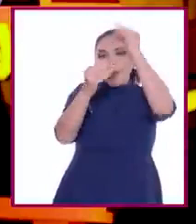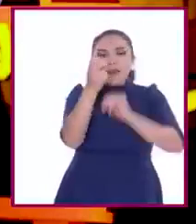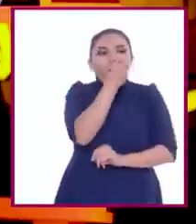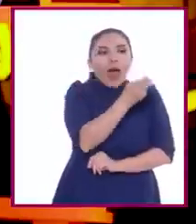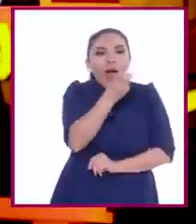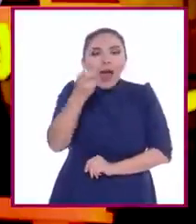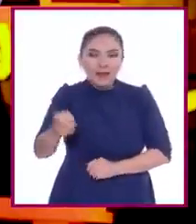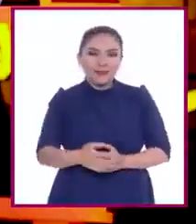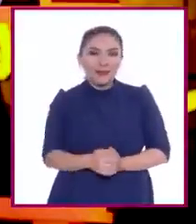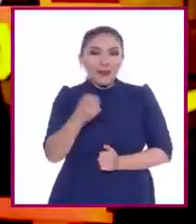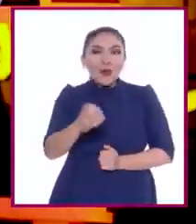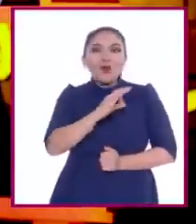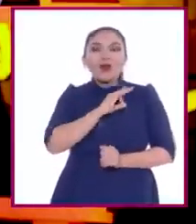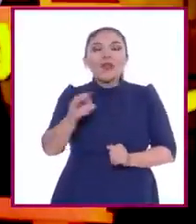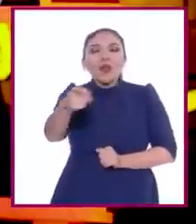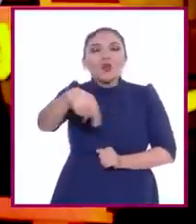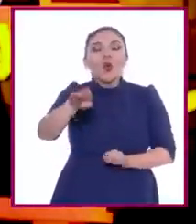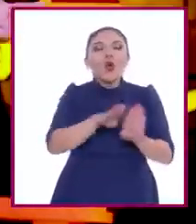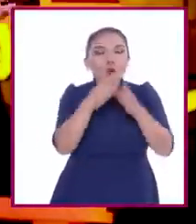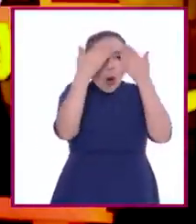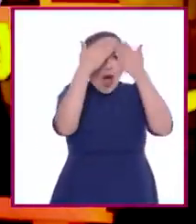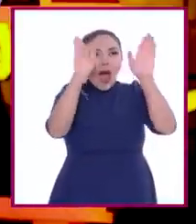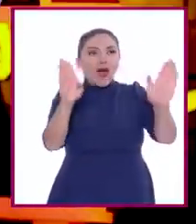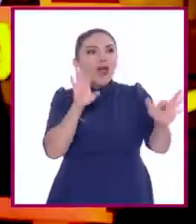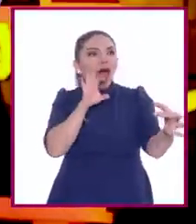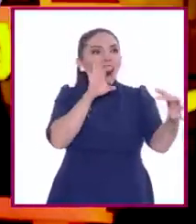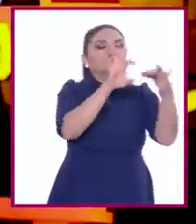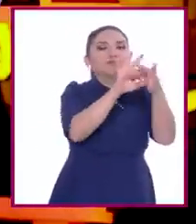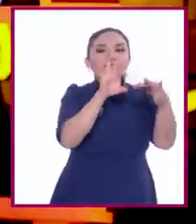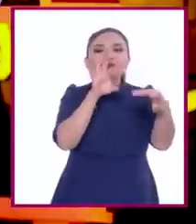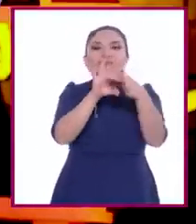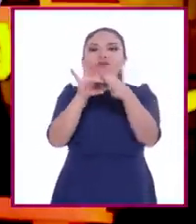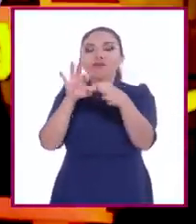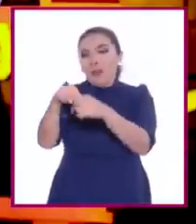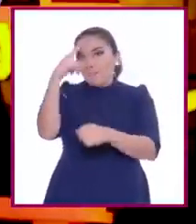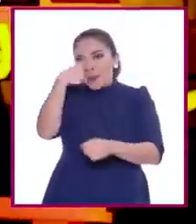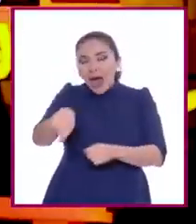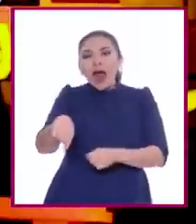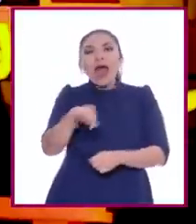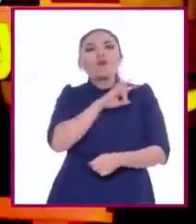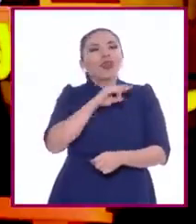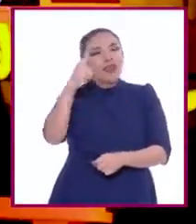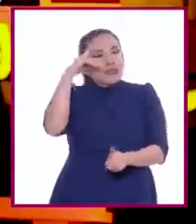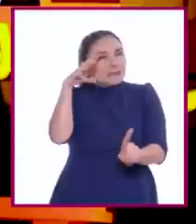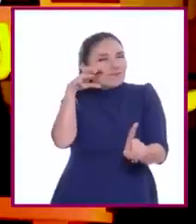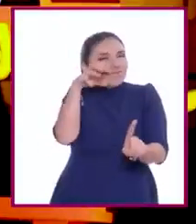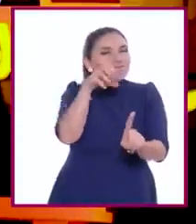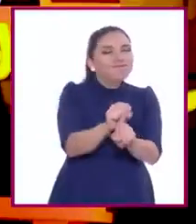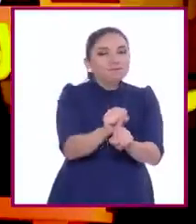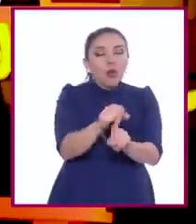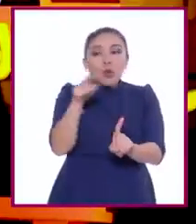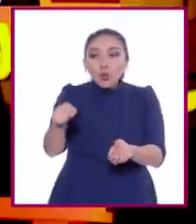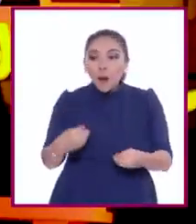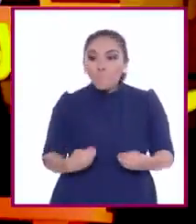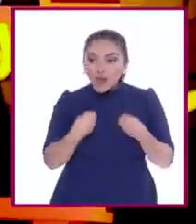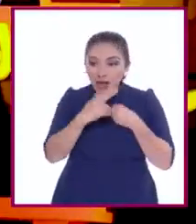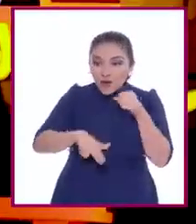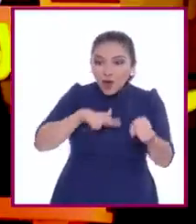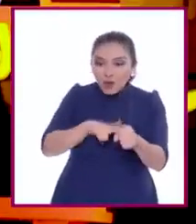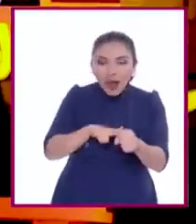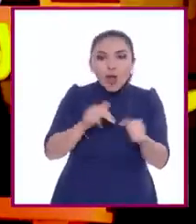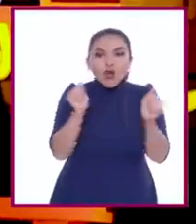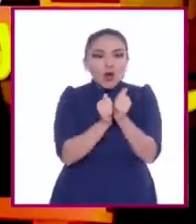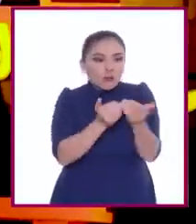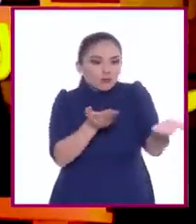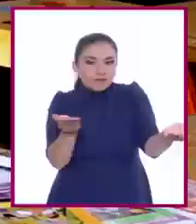es que a partir de esto se pueda relacionar y amarrar, anclar a lo que está viviendo el estudiante para